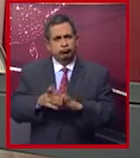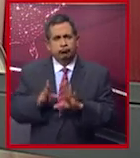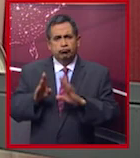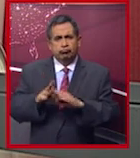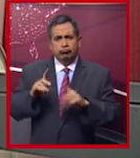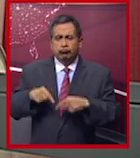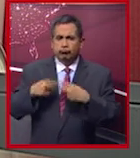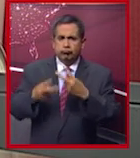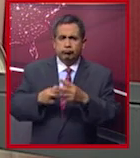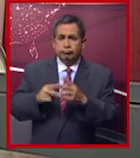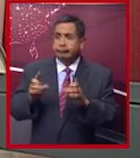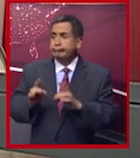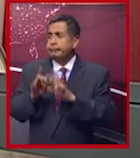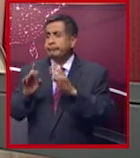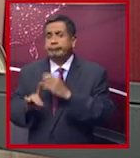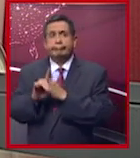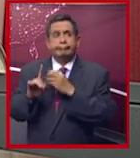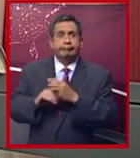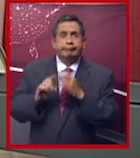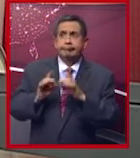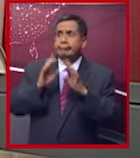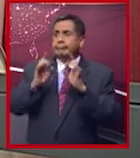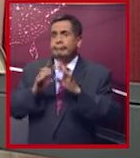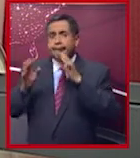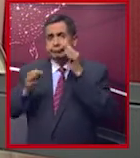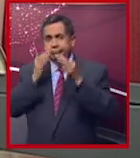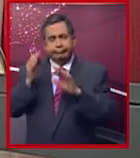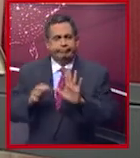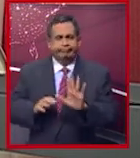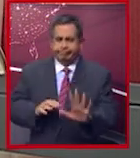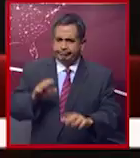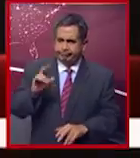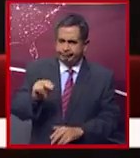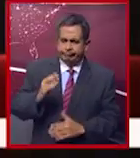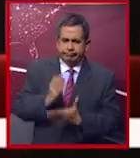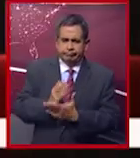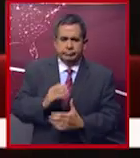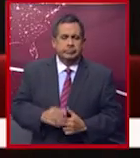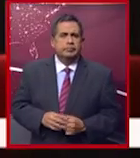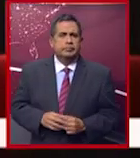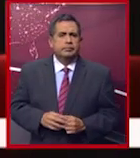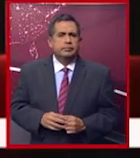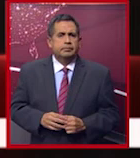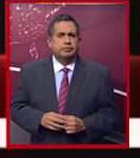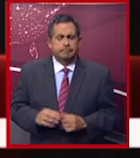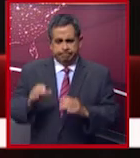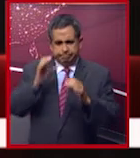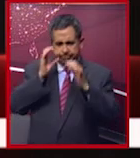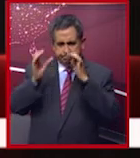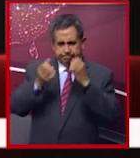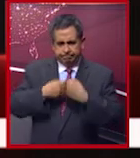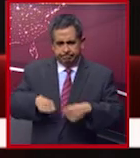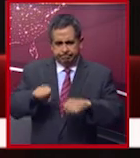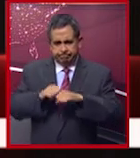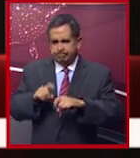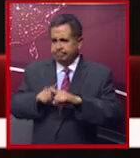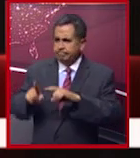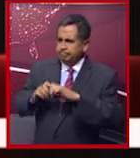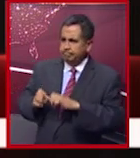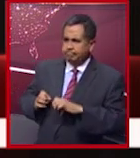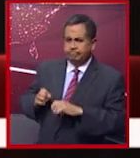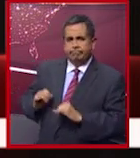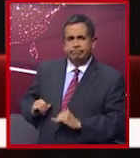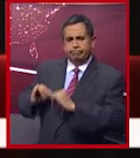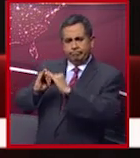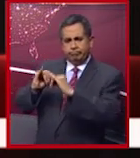fin a la improvisación en la difusión de campañas. Veamos. La comunicación social de todas las entidades públicas